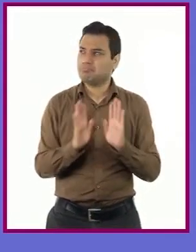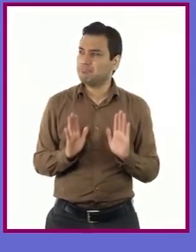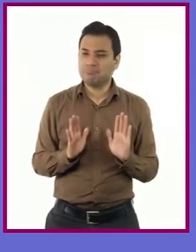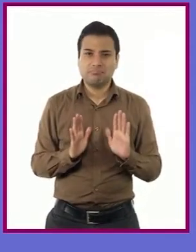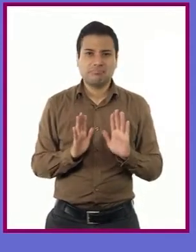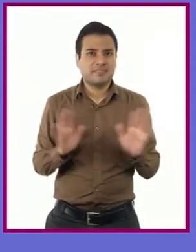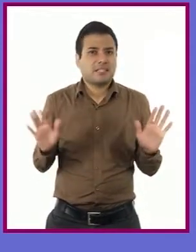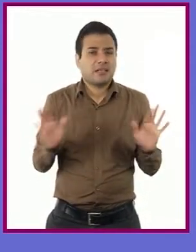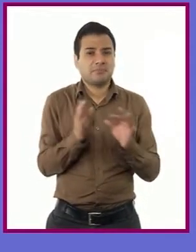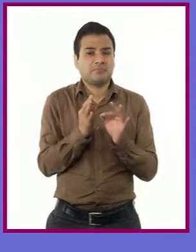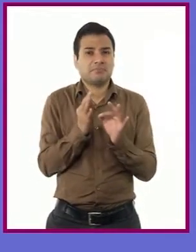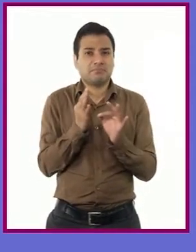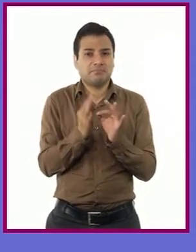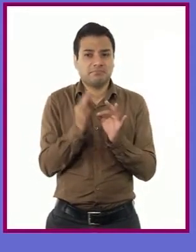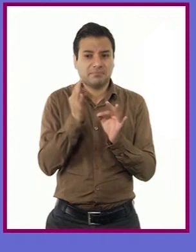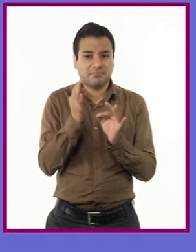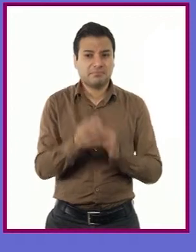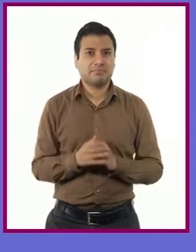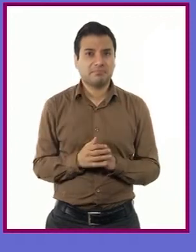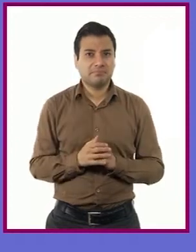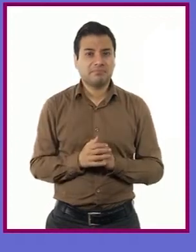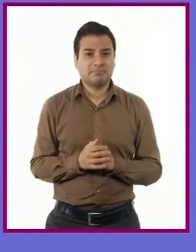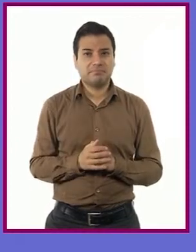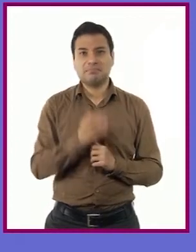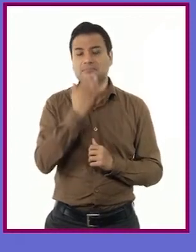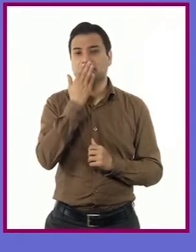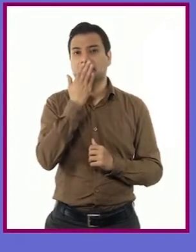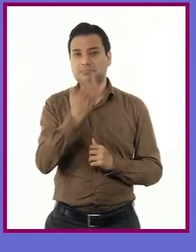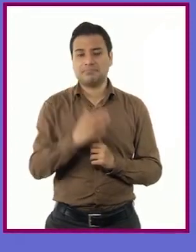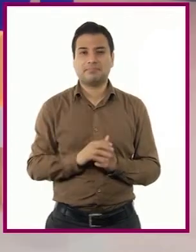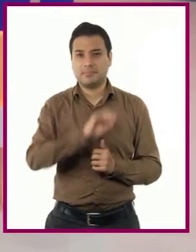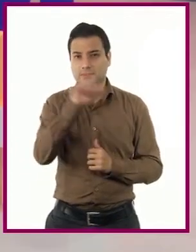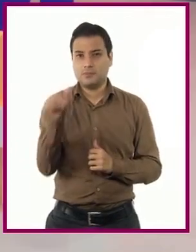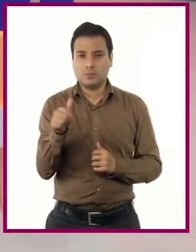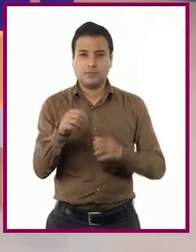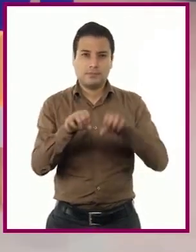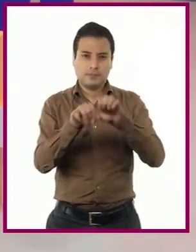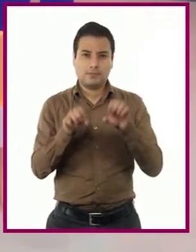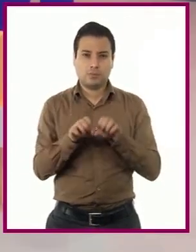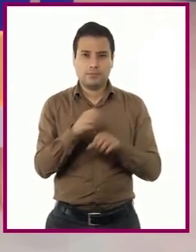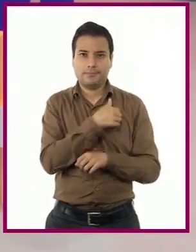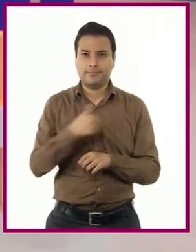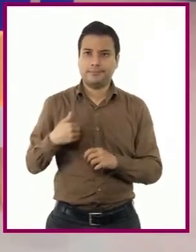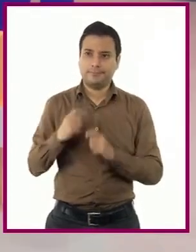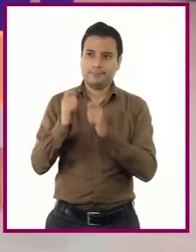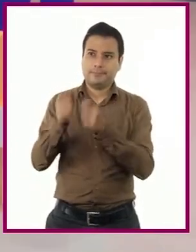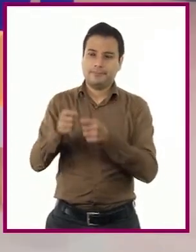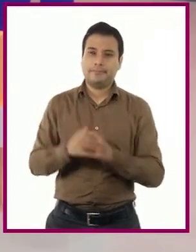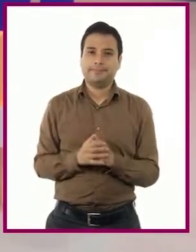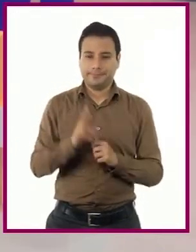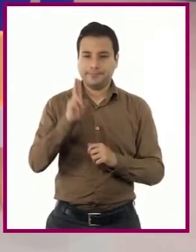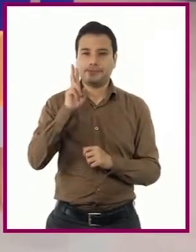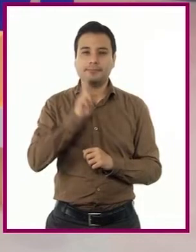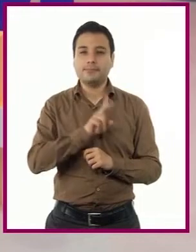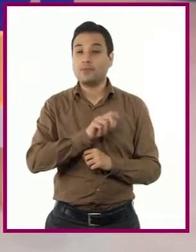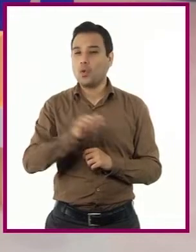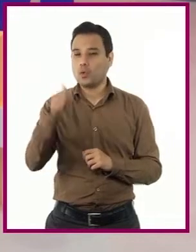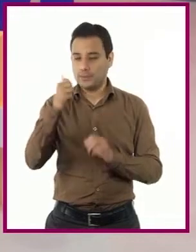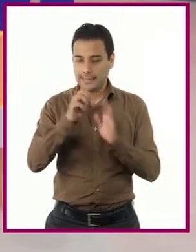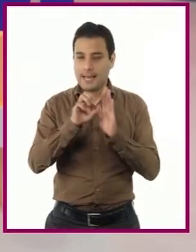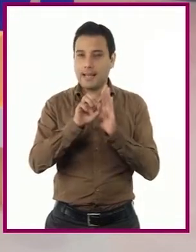mitad y listo, a pasarlo a los integrantes del equipo. Ahora vamos a ver otra versión final